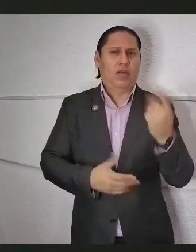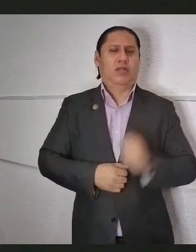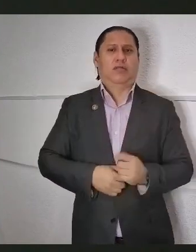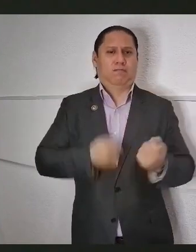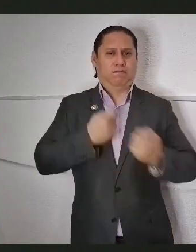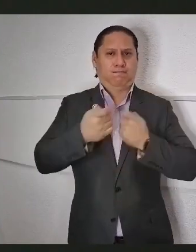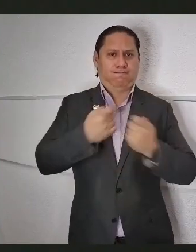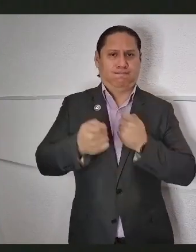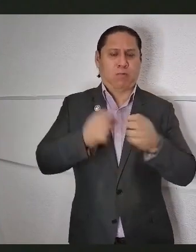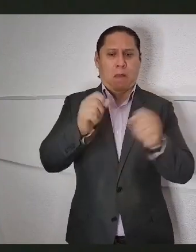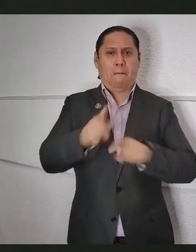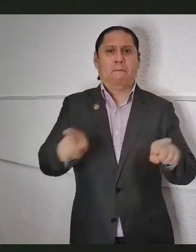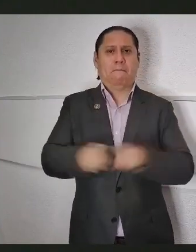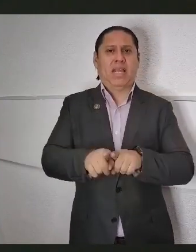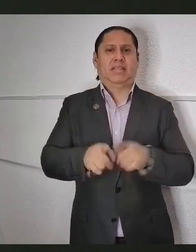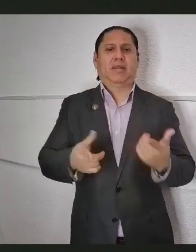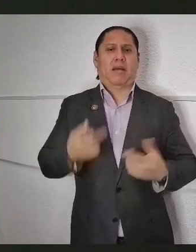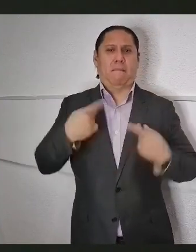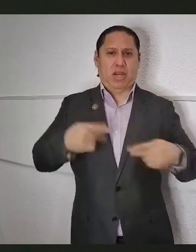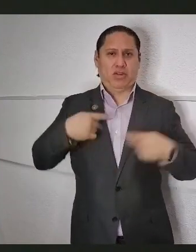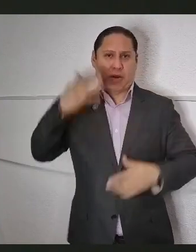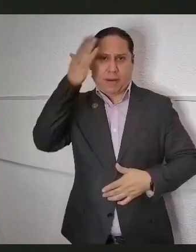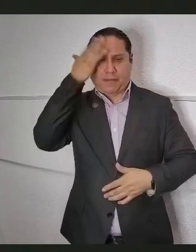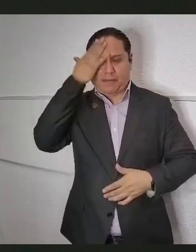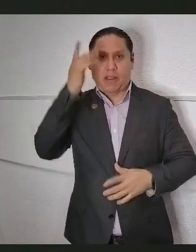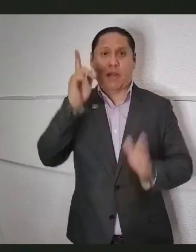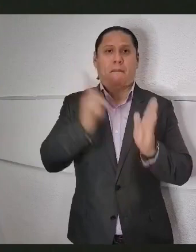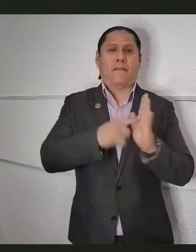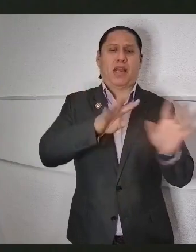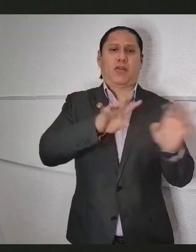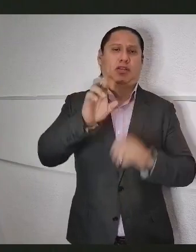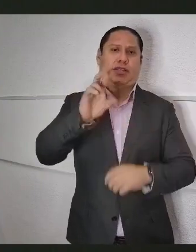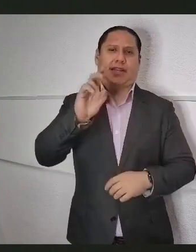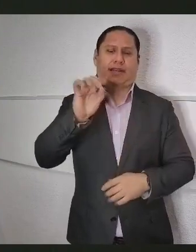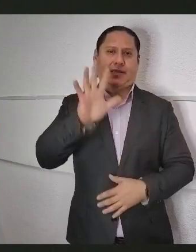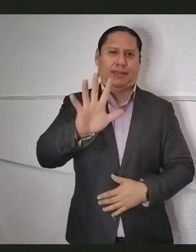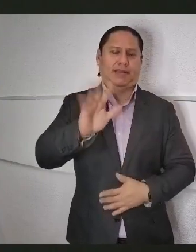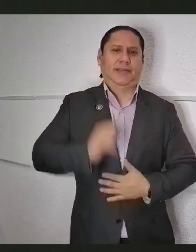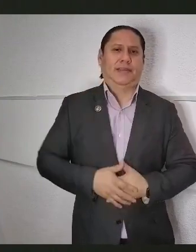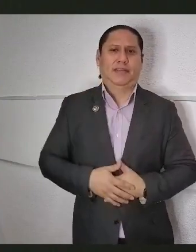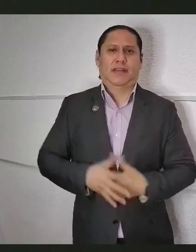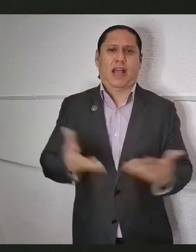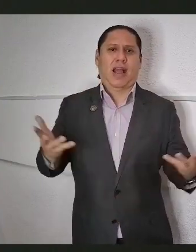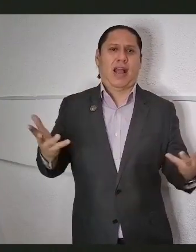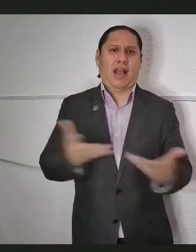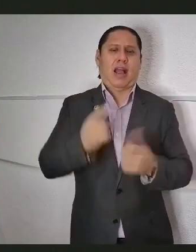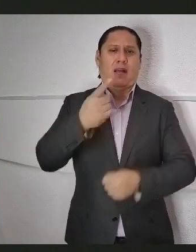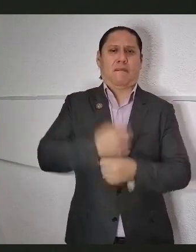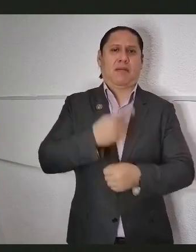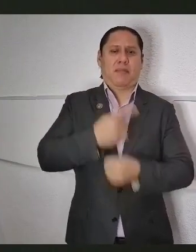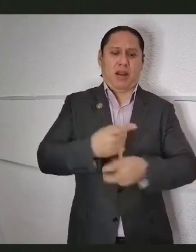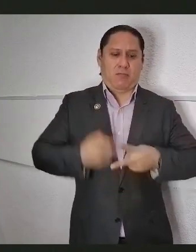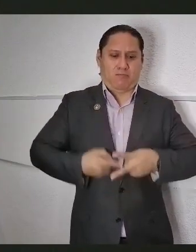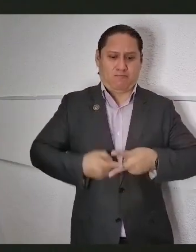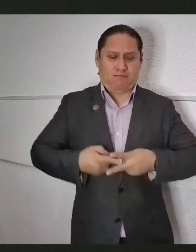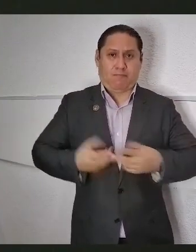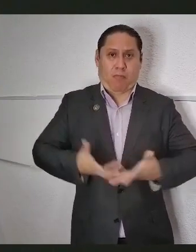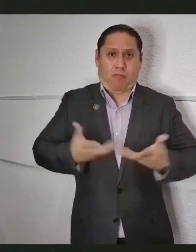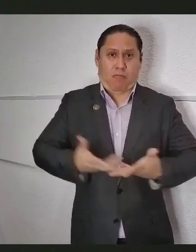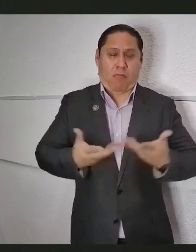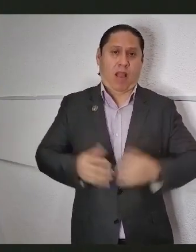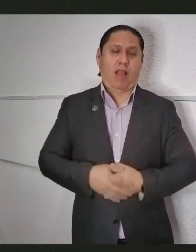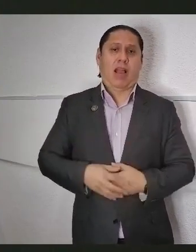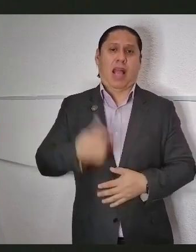una misma administración. En 1935 se realizó el primer censo ejidal